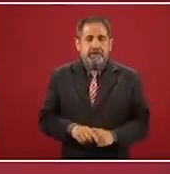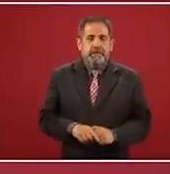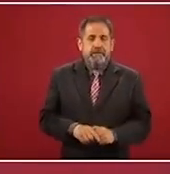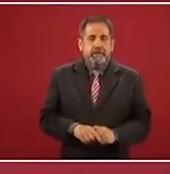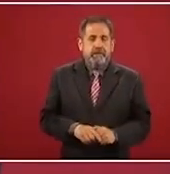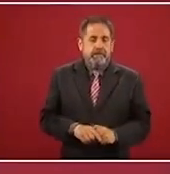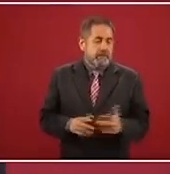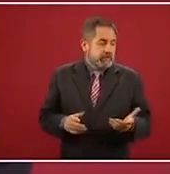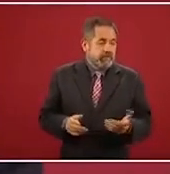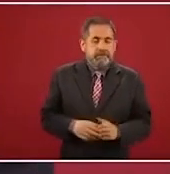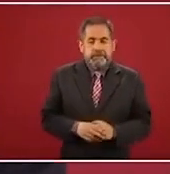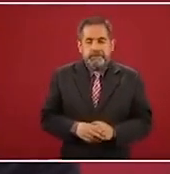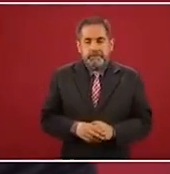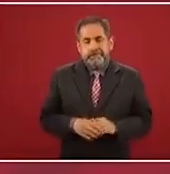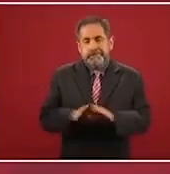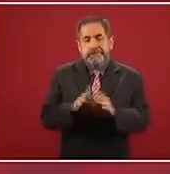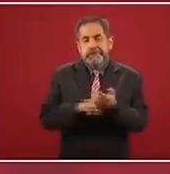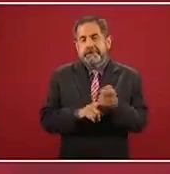ni modo que va a ir